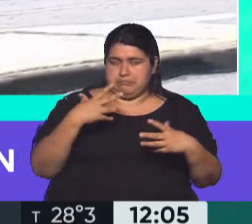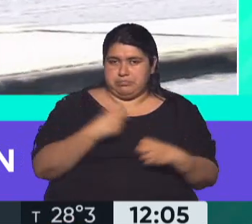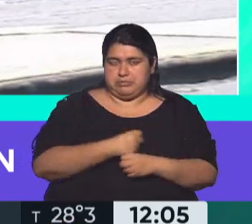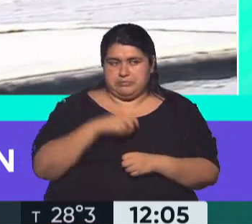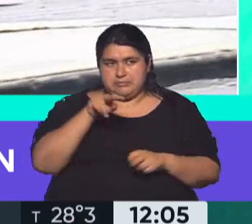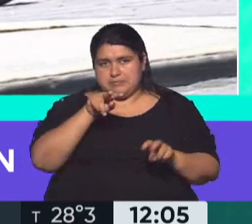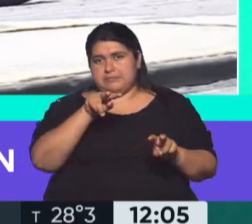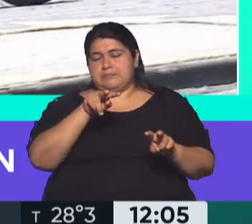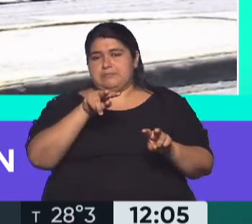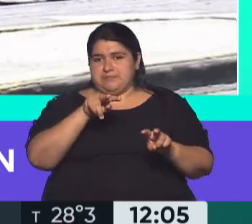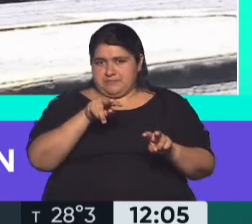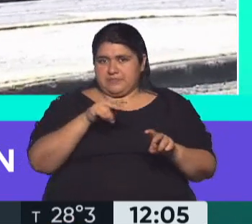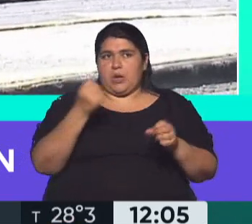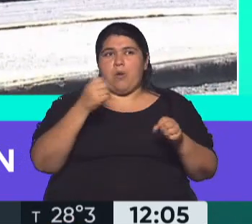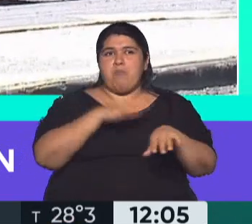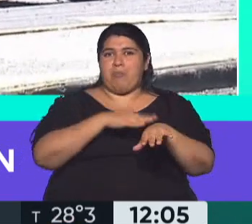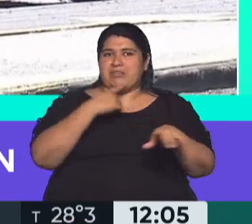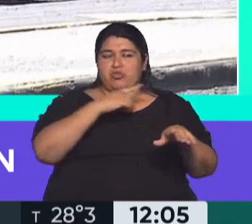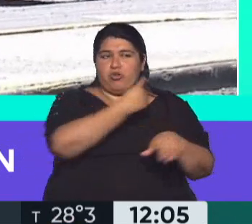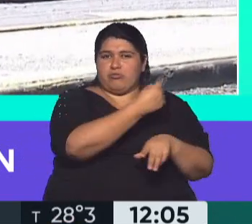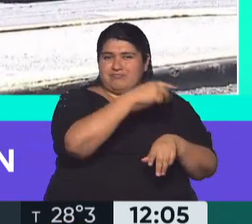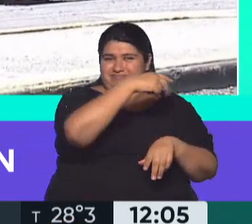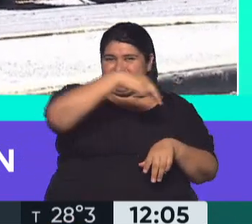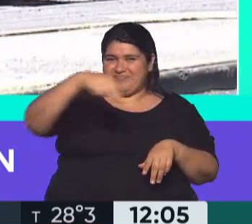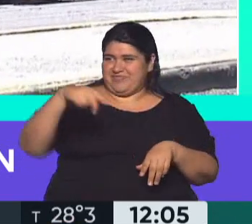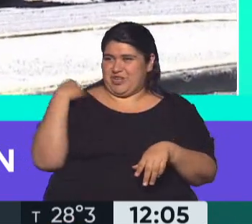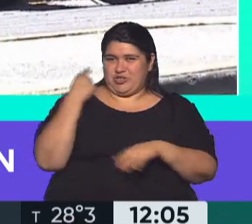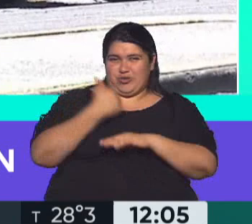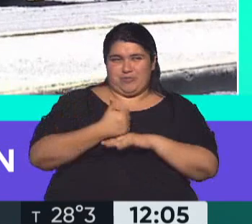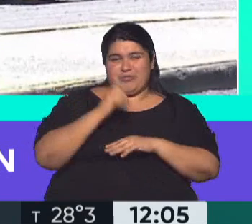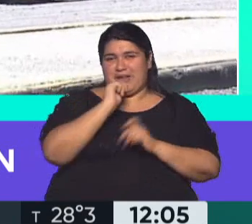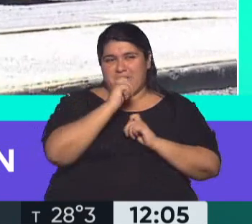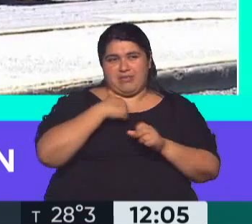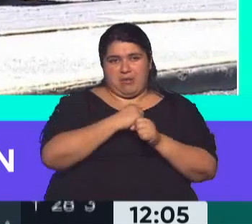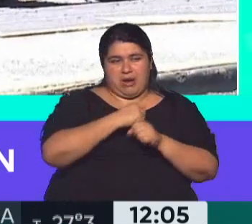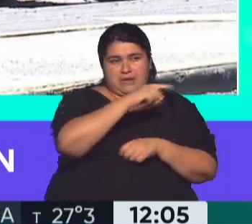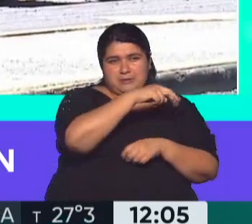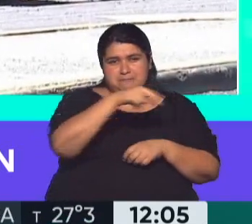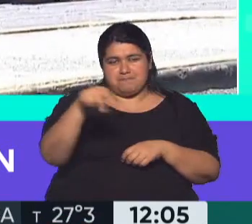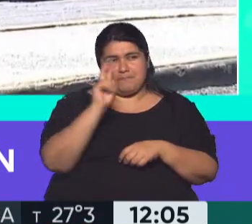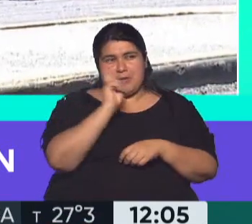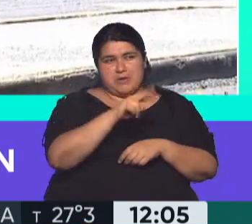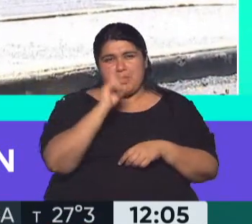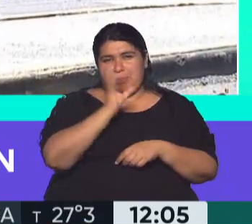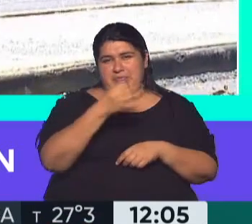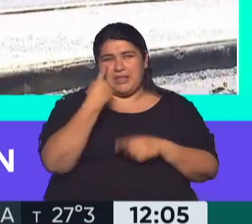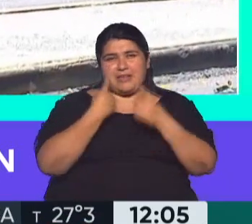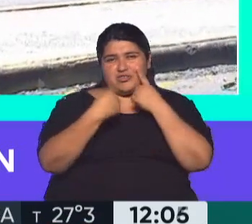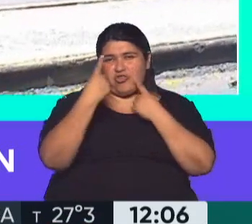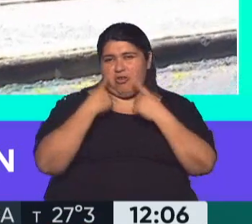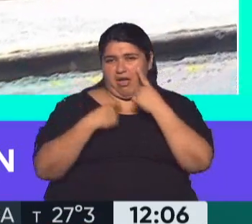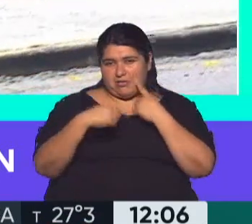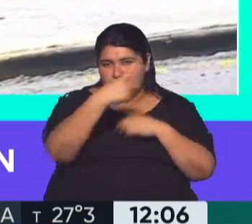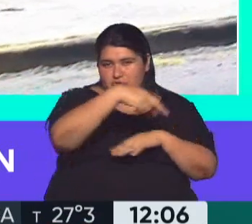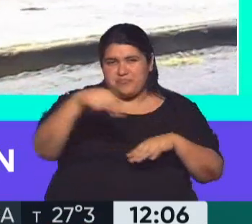conmovedor cuando los vimos pasar adelante de nosotros. Vinieron caminando, pasaron con lágrimas en los ojos, recordaron